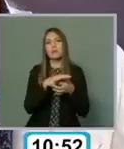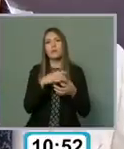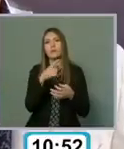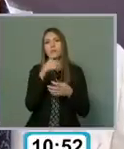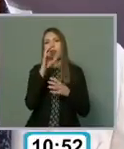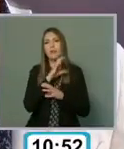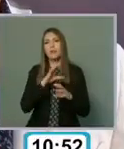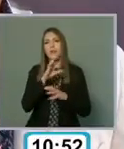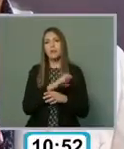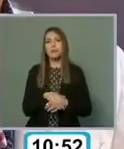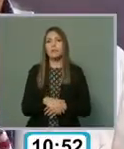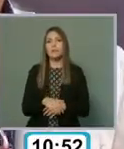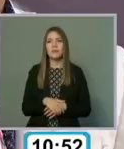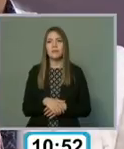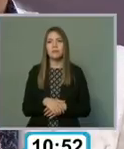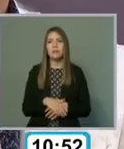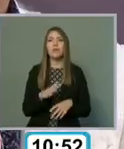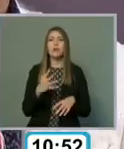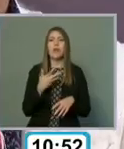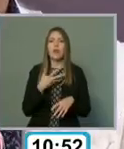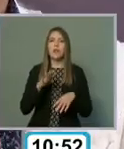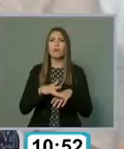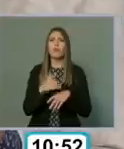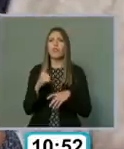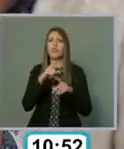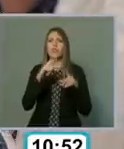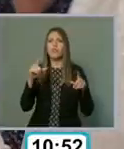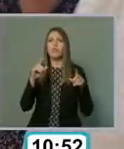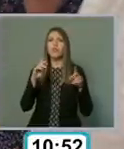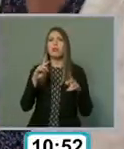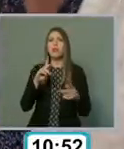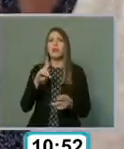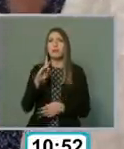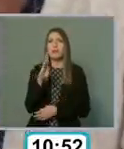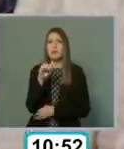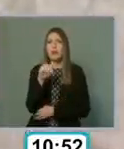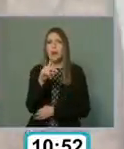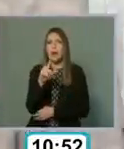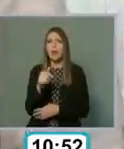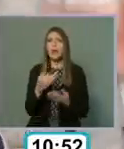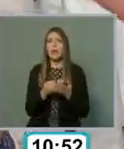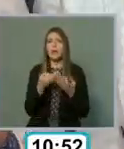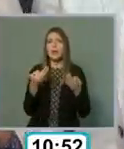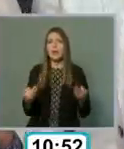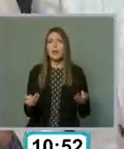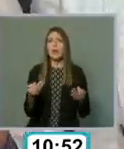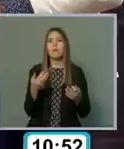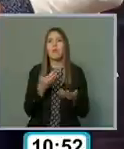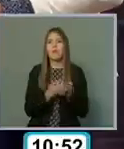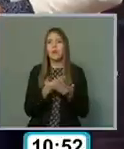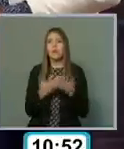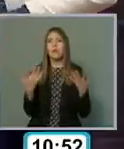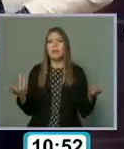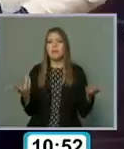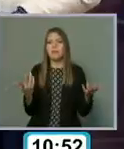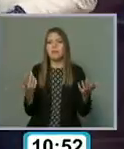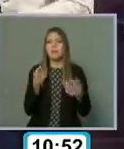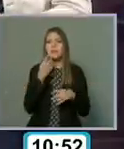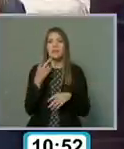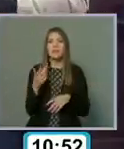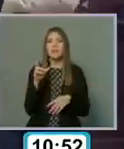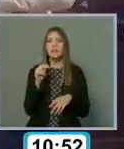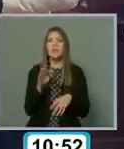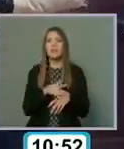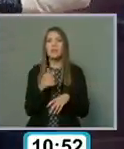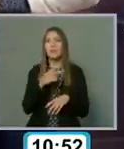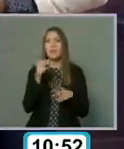qué le pusieron Banda Tierra Mojada. Así es, Banda Tierra Mojada se deriva del nombre No porque se bañen diario los muchachos, ni mucho menos. No,